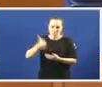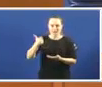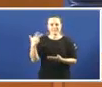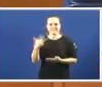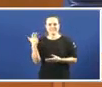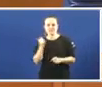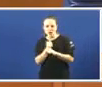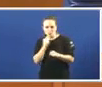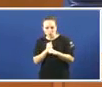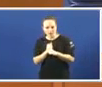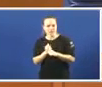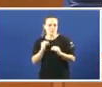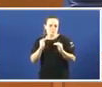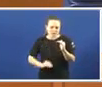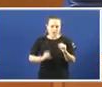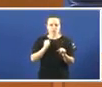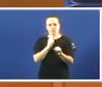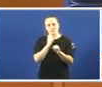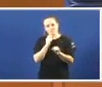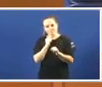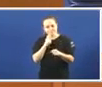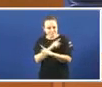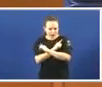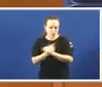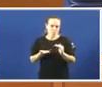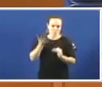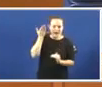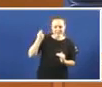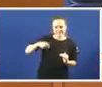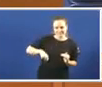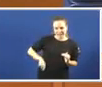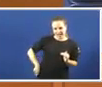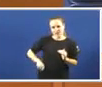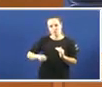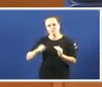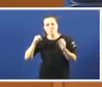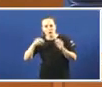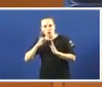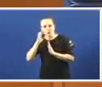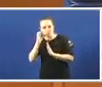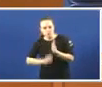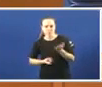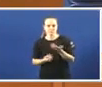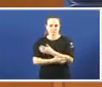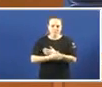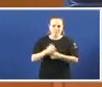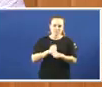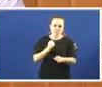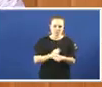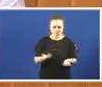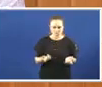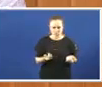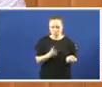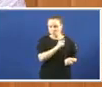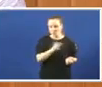laborais, ten menos emprego, ten máis paro, temos salarios devaluados e maior precariedade laboral. Esa é a realidade na que vive a